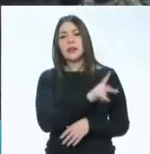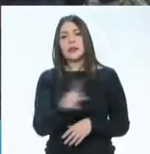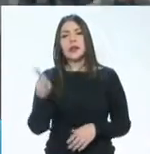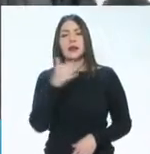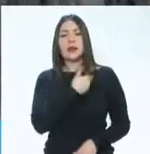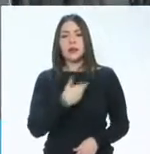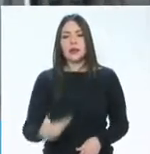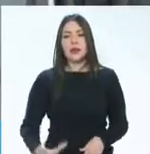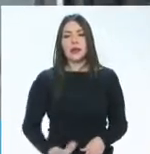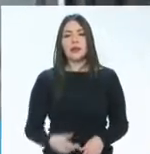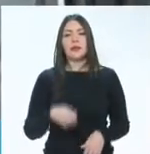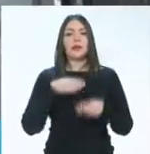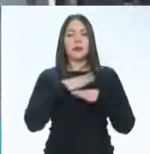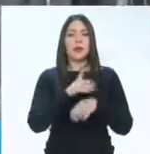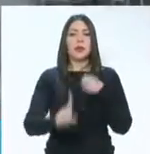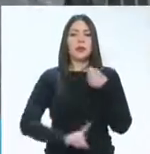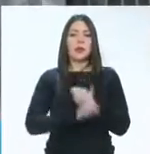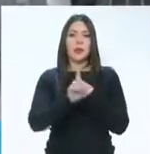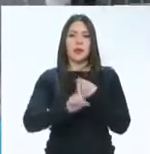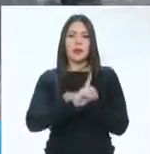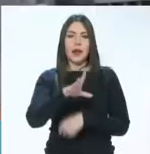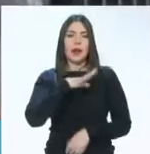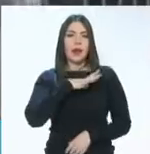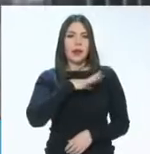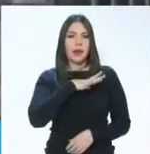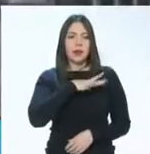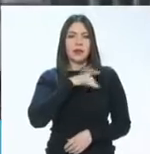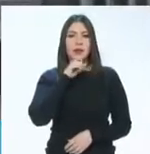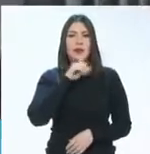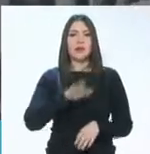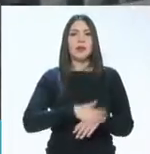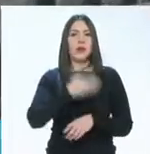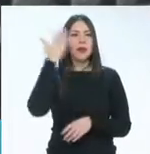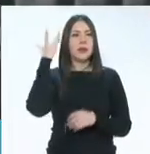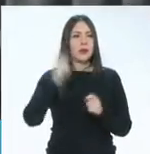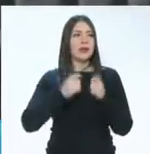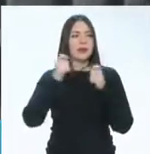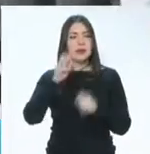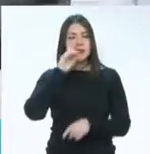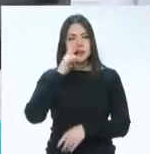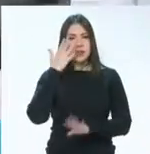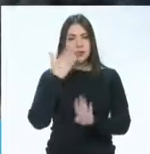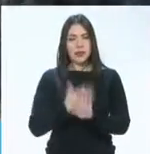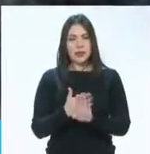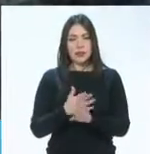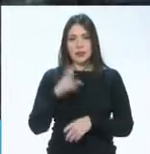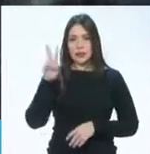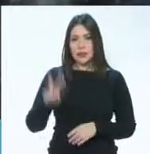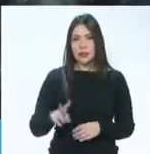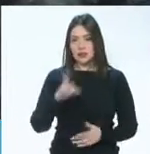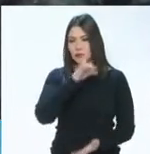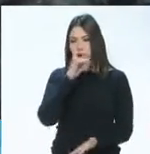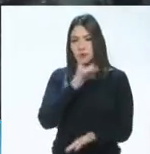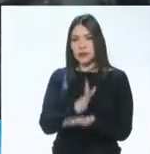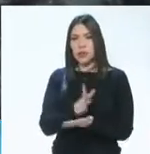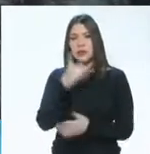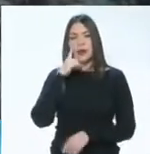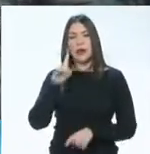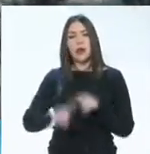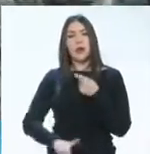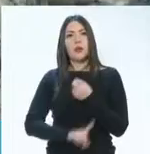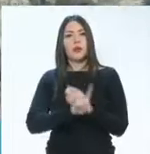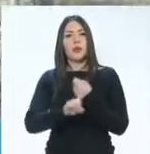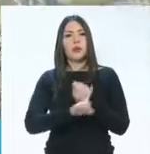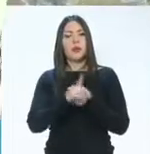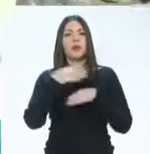Ejecutivo frente a un problema que tiene desde luego, porque se le dio un mandato democrático y político muy concreto, de resolver el problema